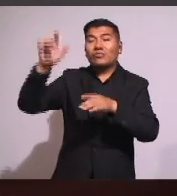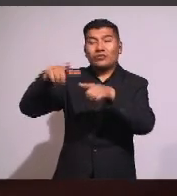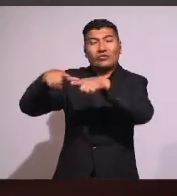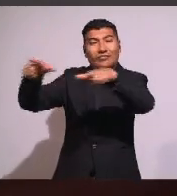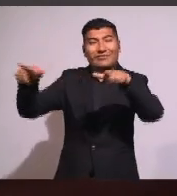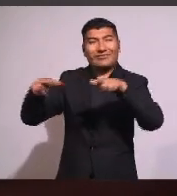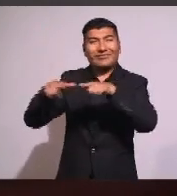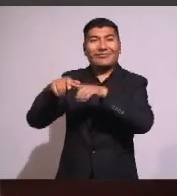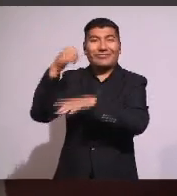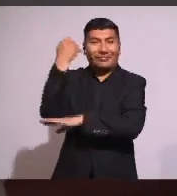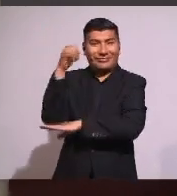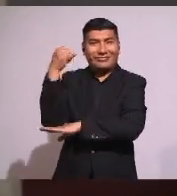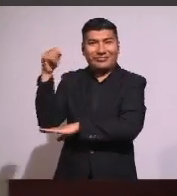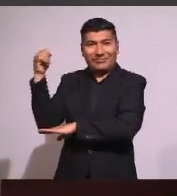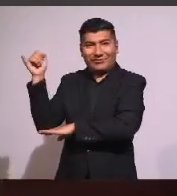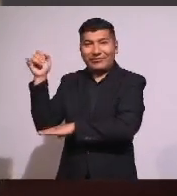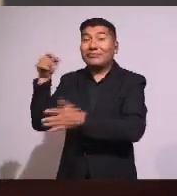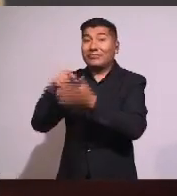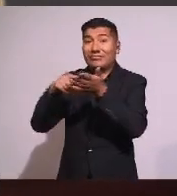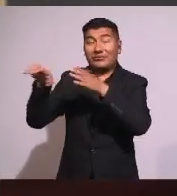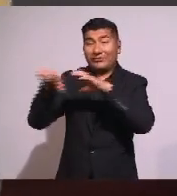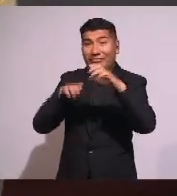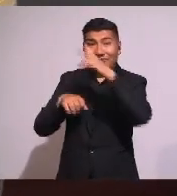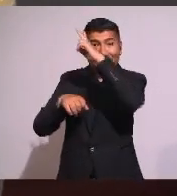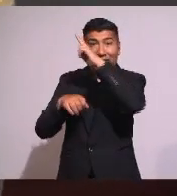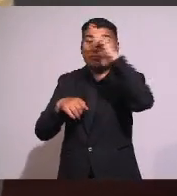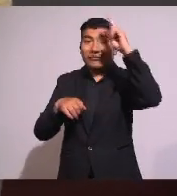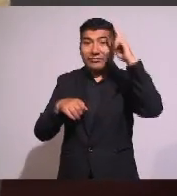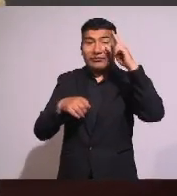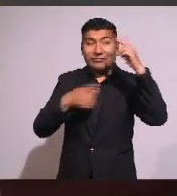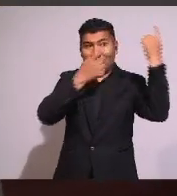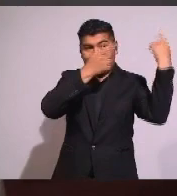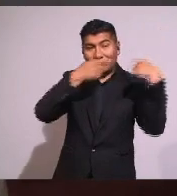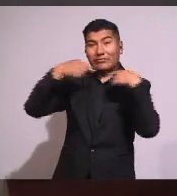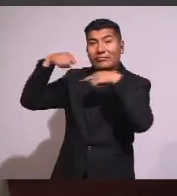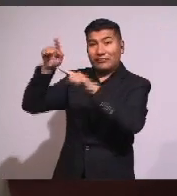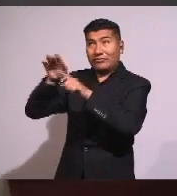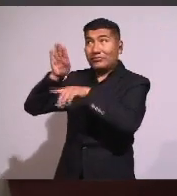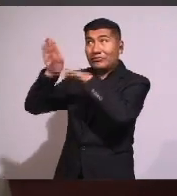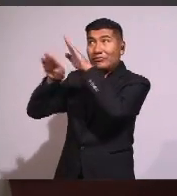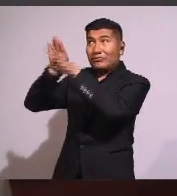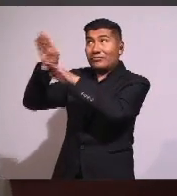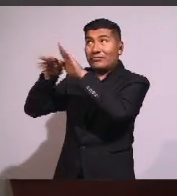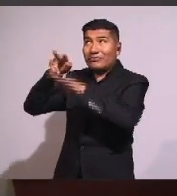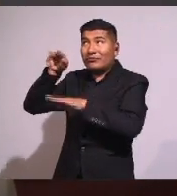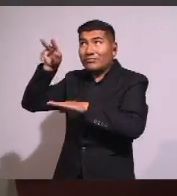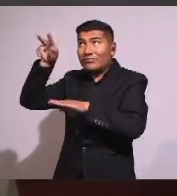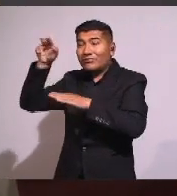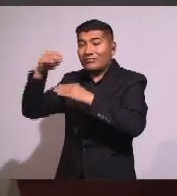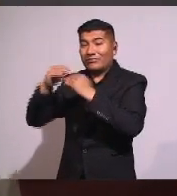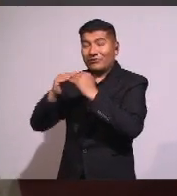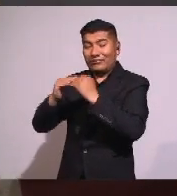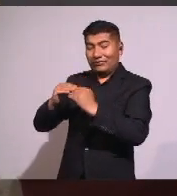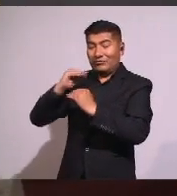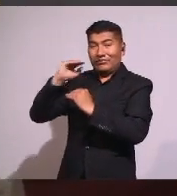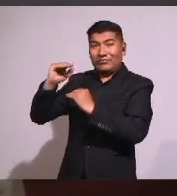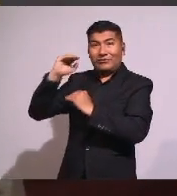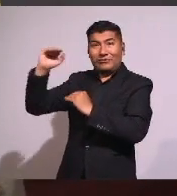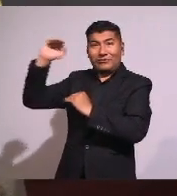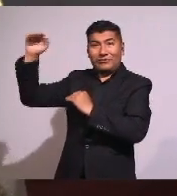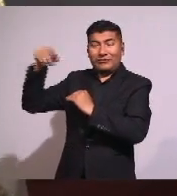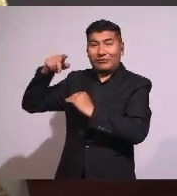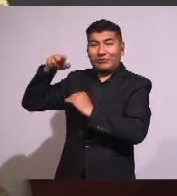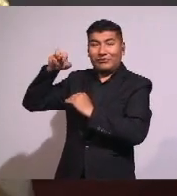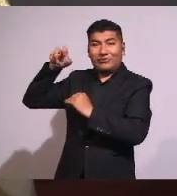Jerusalén. Y eso hace la Virgen: va, sube las gradas del templo de